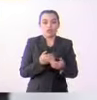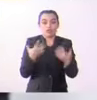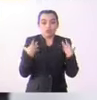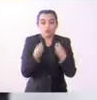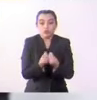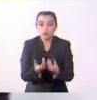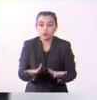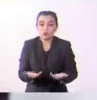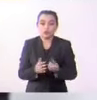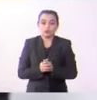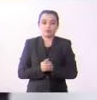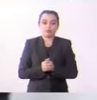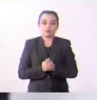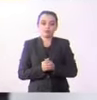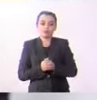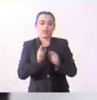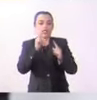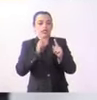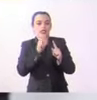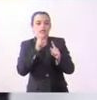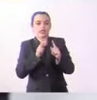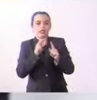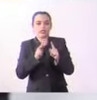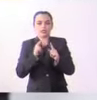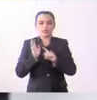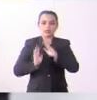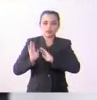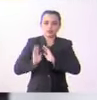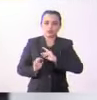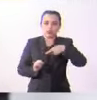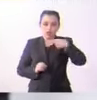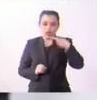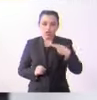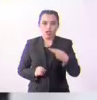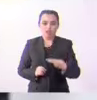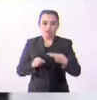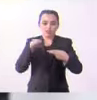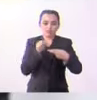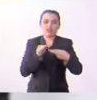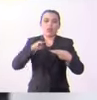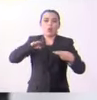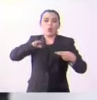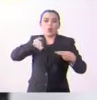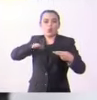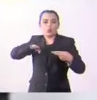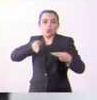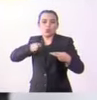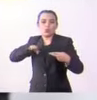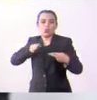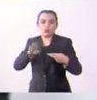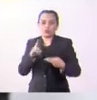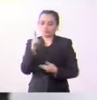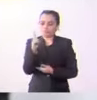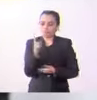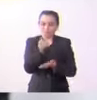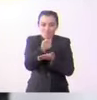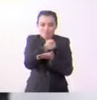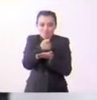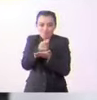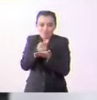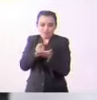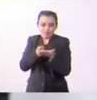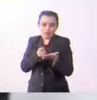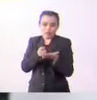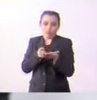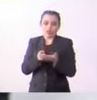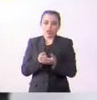particularidad del cuento realista. Utiliza un tipo específico de narrador. Utiliza al narrador testigo que